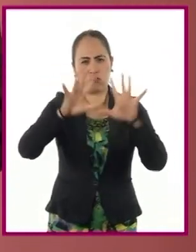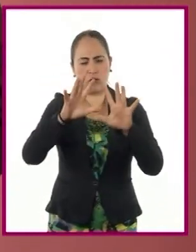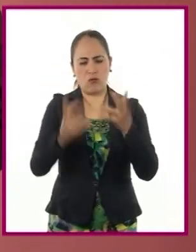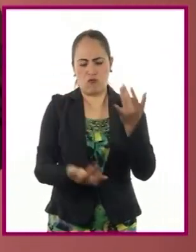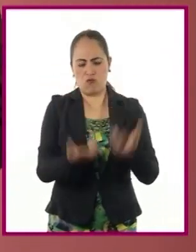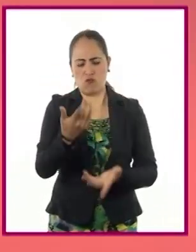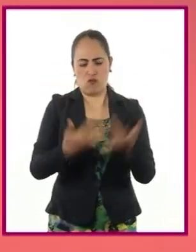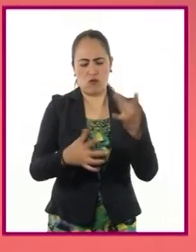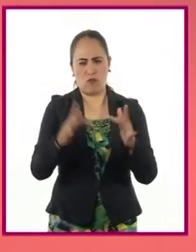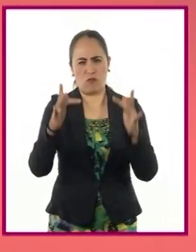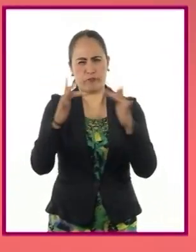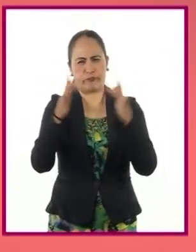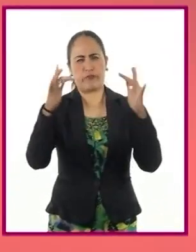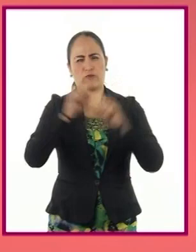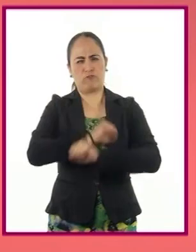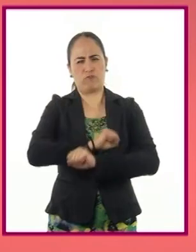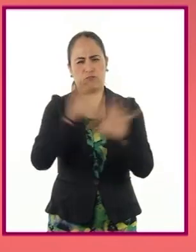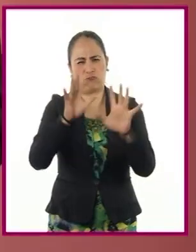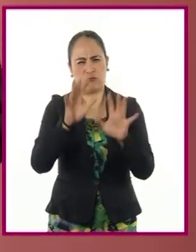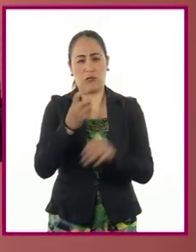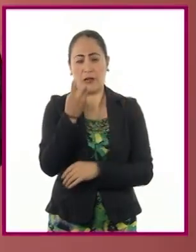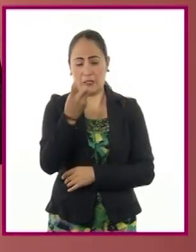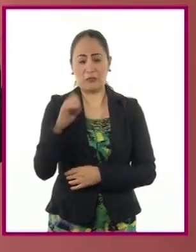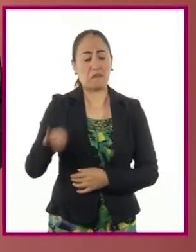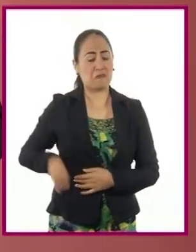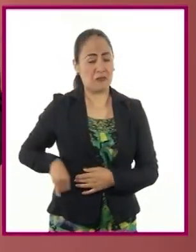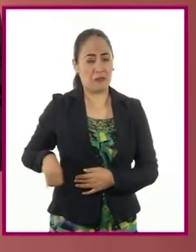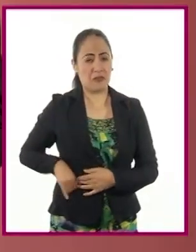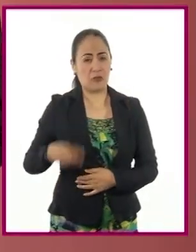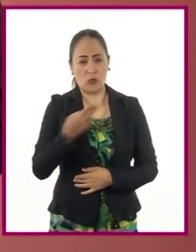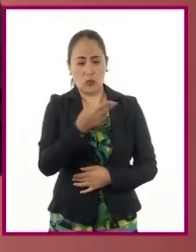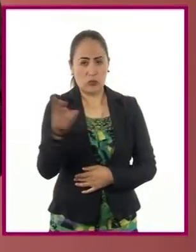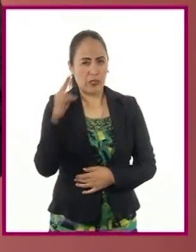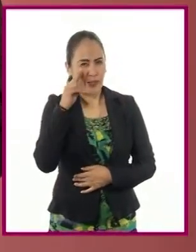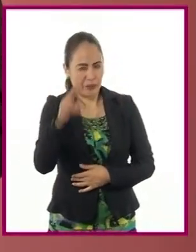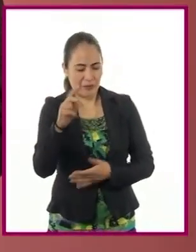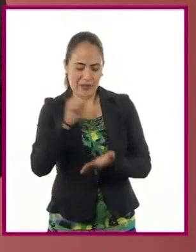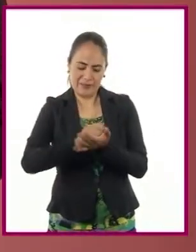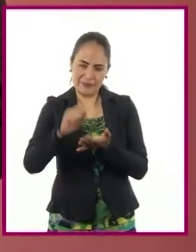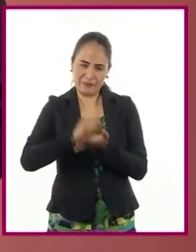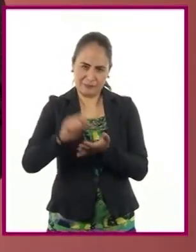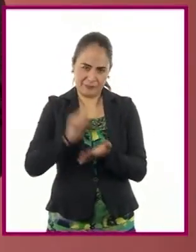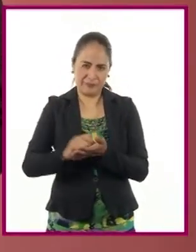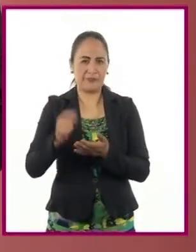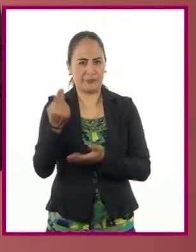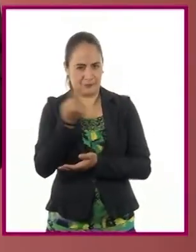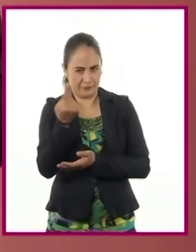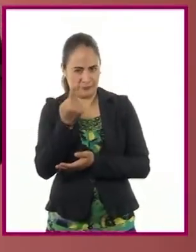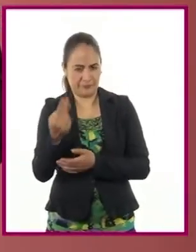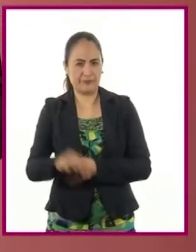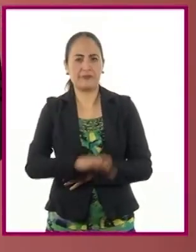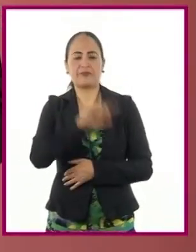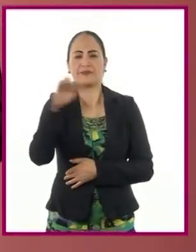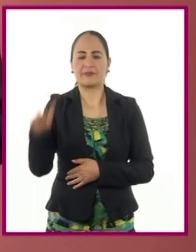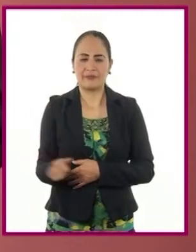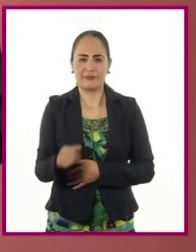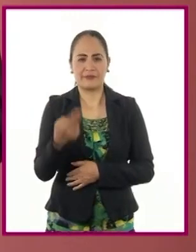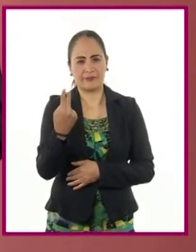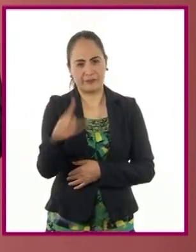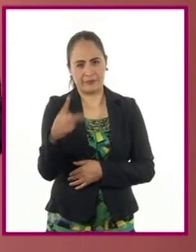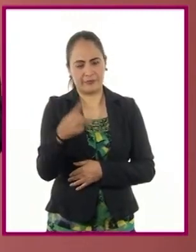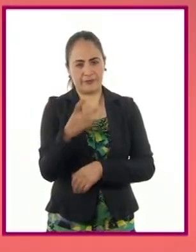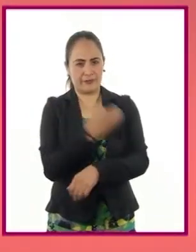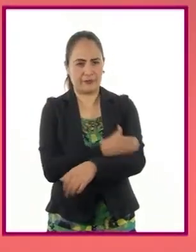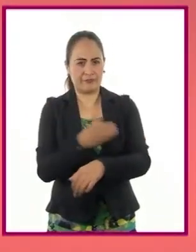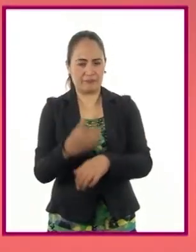fuego. Muy interesante, ¿no? Anoten sus observaciones en su bitácora y compartan con sus compañeros